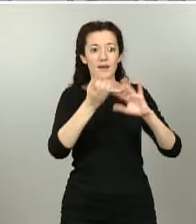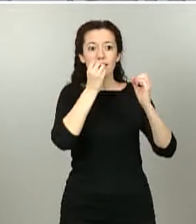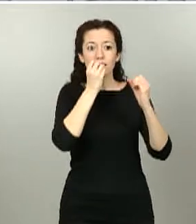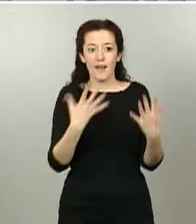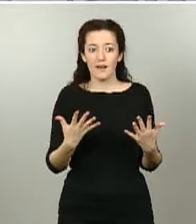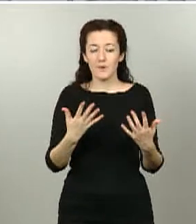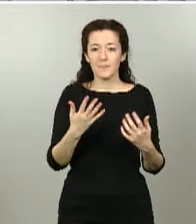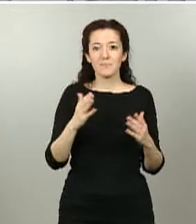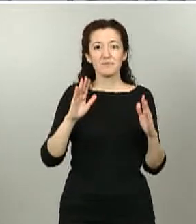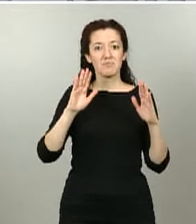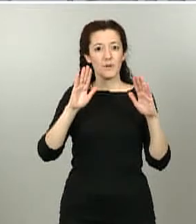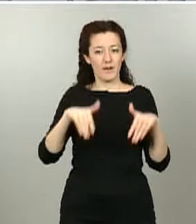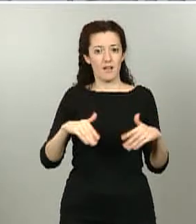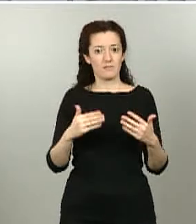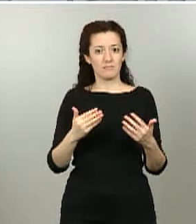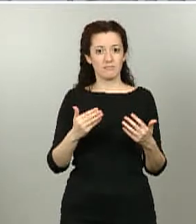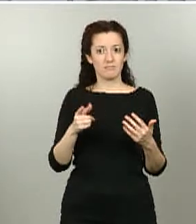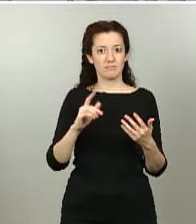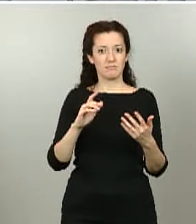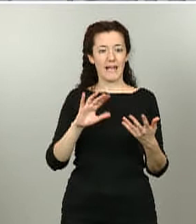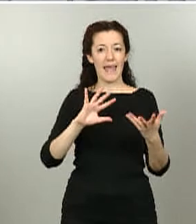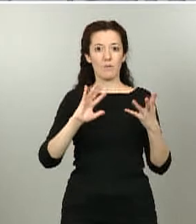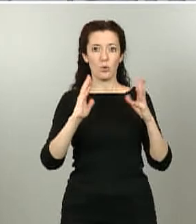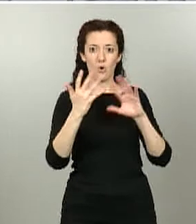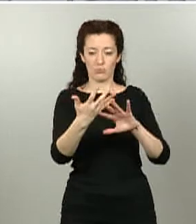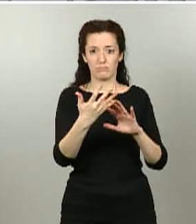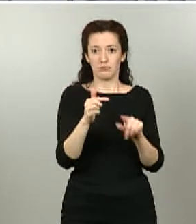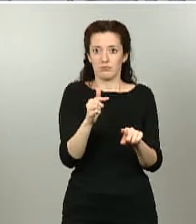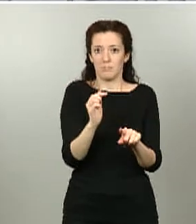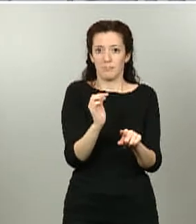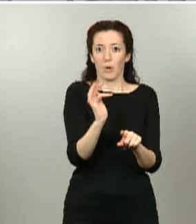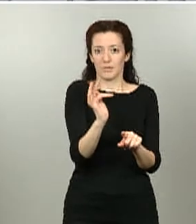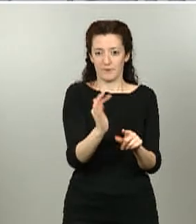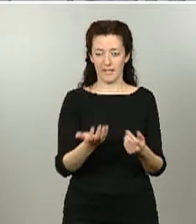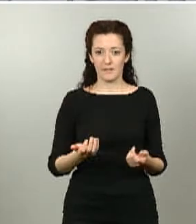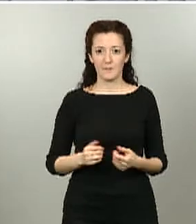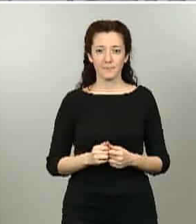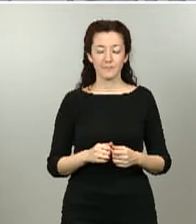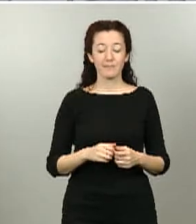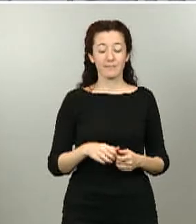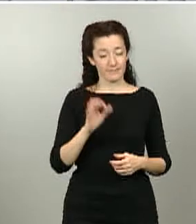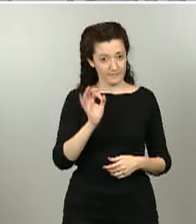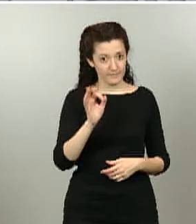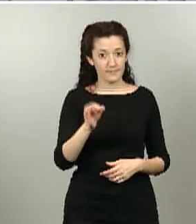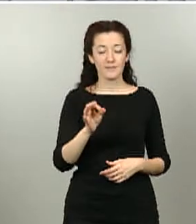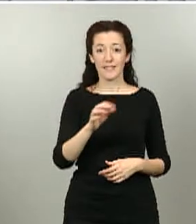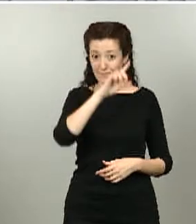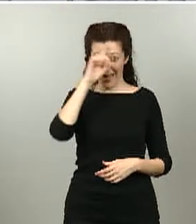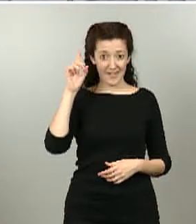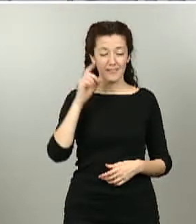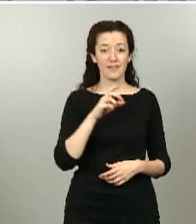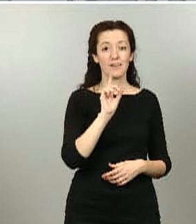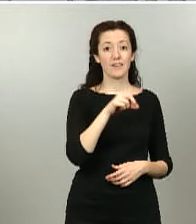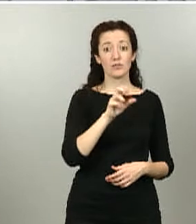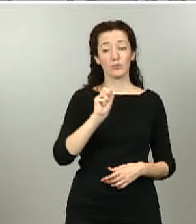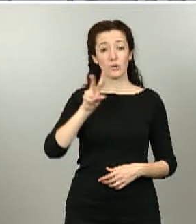la valoración de esa evolución. En todo caso, sí que es cierto que esos 112 casos llaman la atención con algunos de los que recibíamos, de